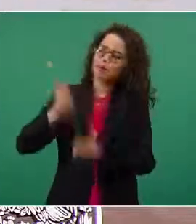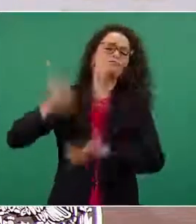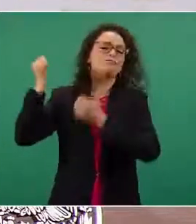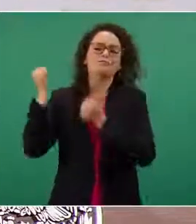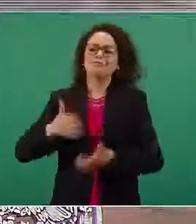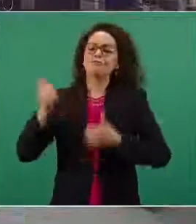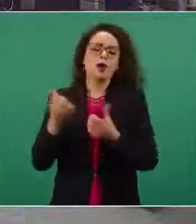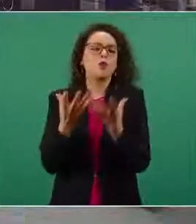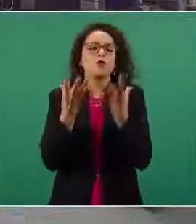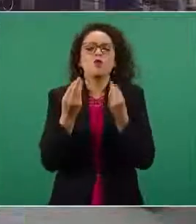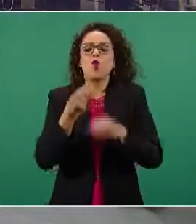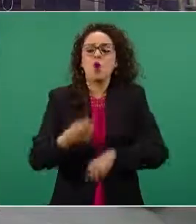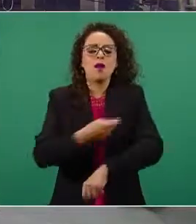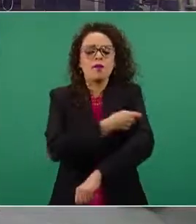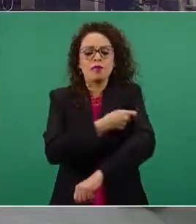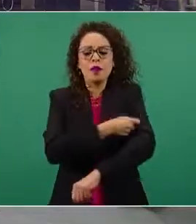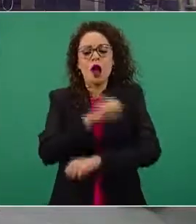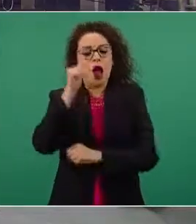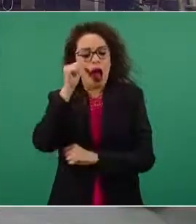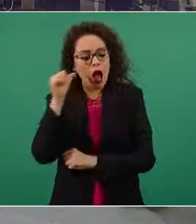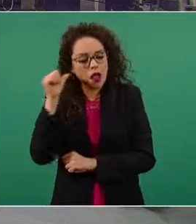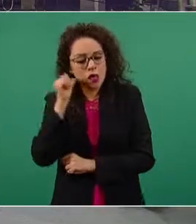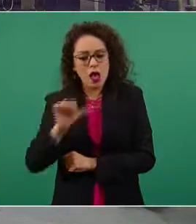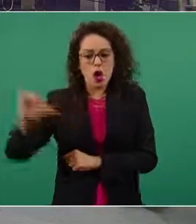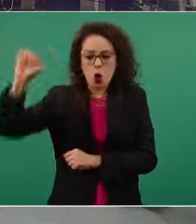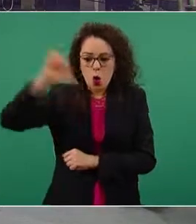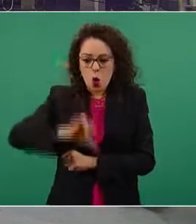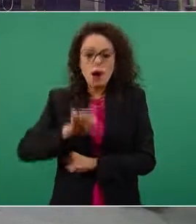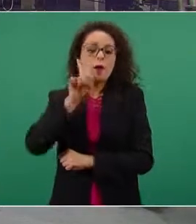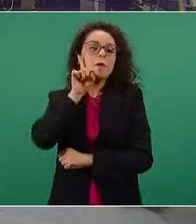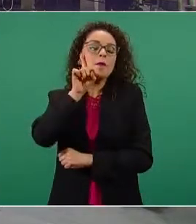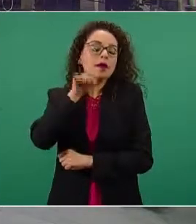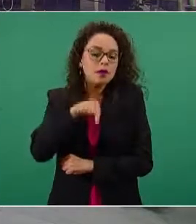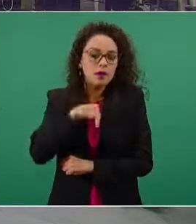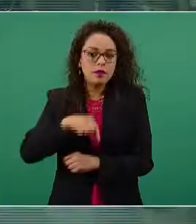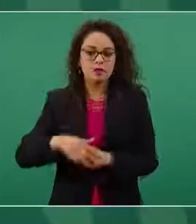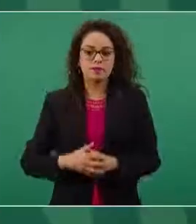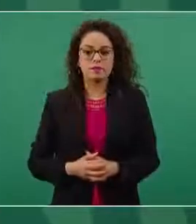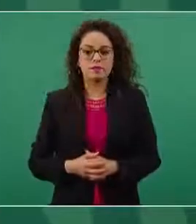Ayer, hoy y mañana,